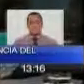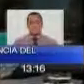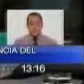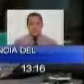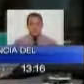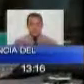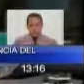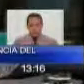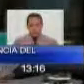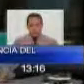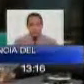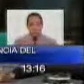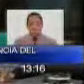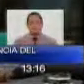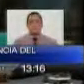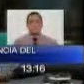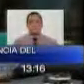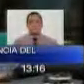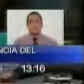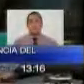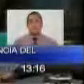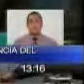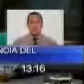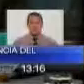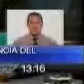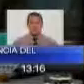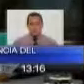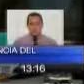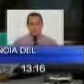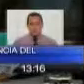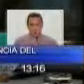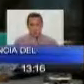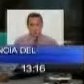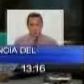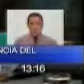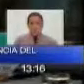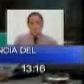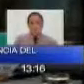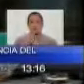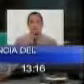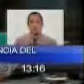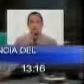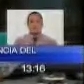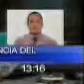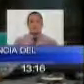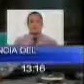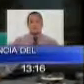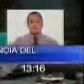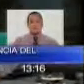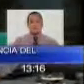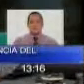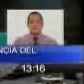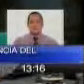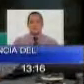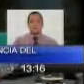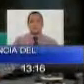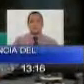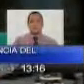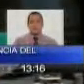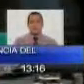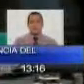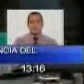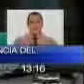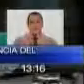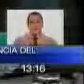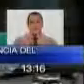hemos acudido a solicitud nuestra, repito, para una reunión con todo el tribunal que estaba viendo